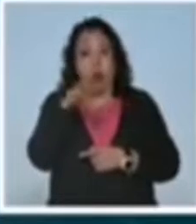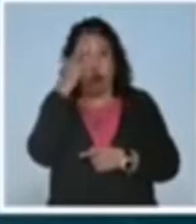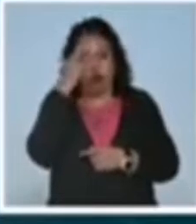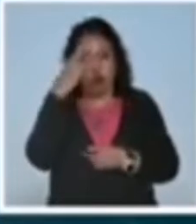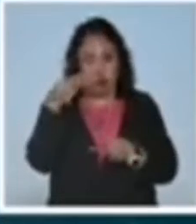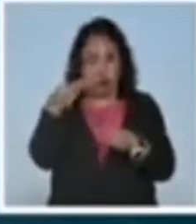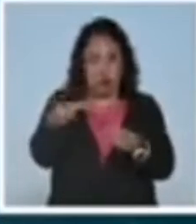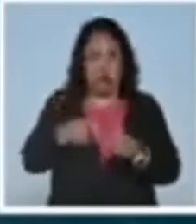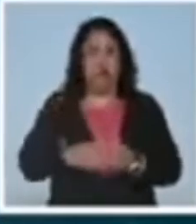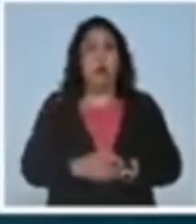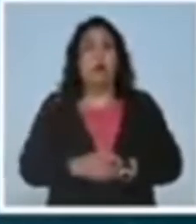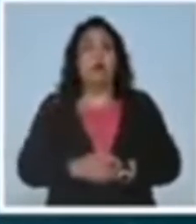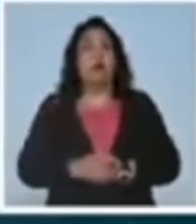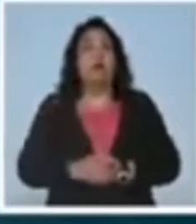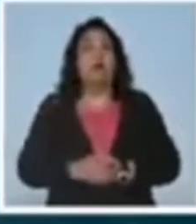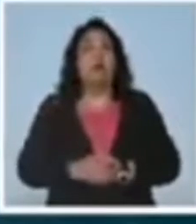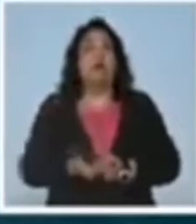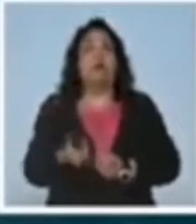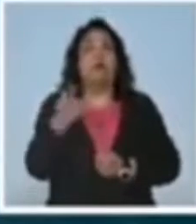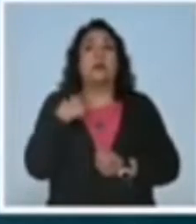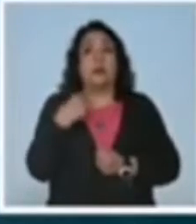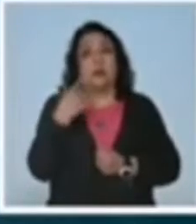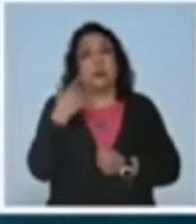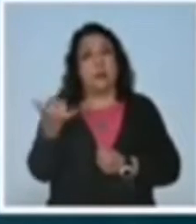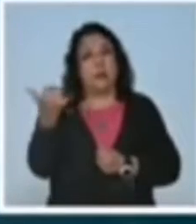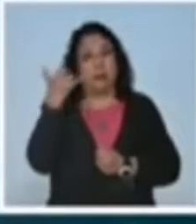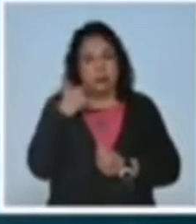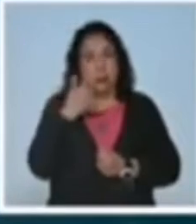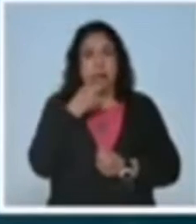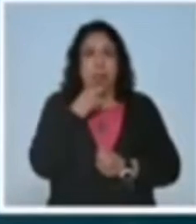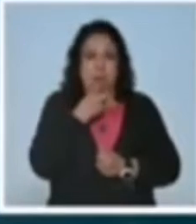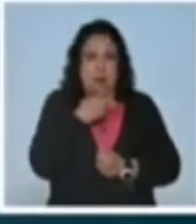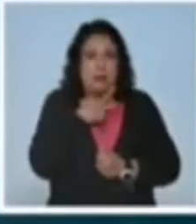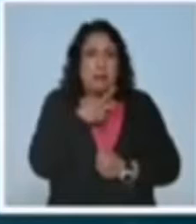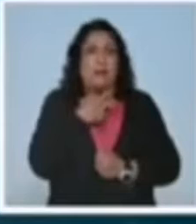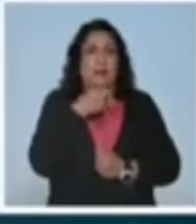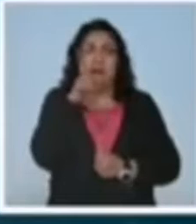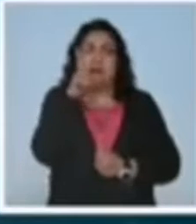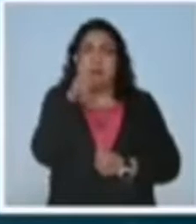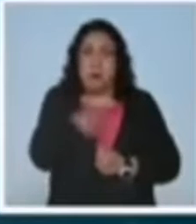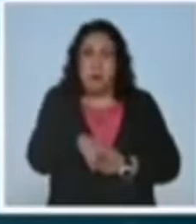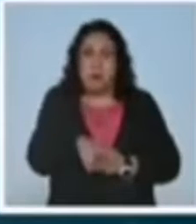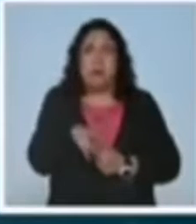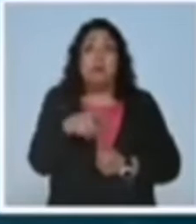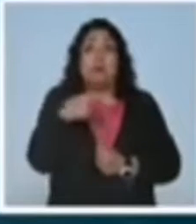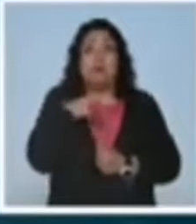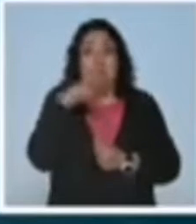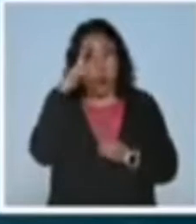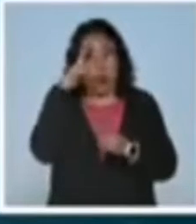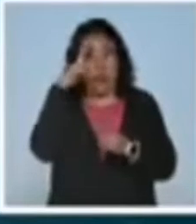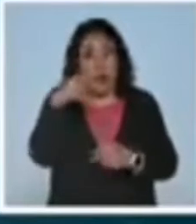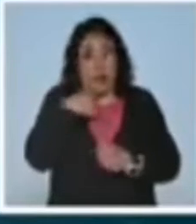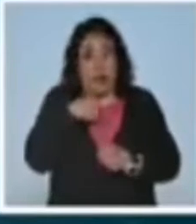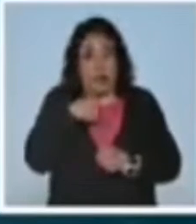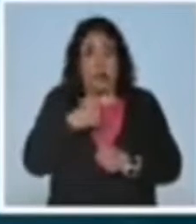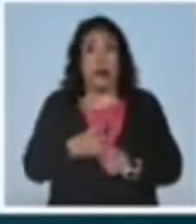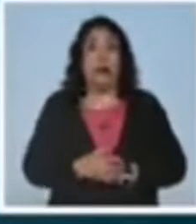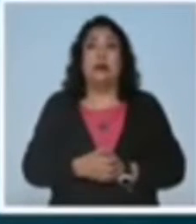reconocida. Cuando me hablaron para decirme, Mitsuko, de verdad que me iban a hacer un